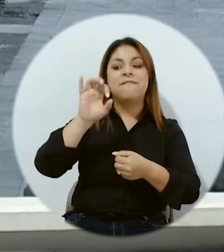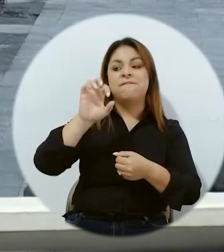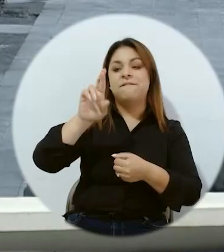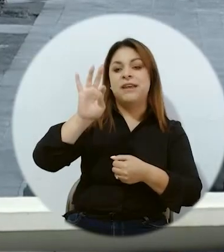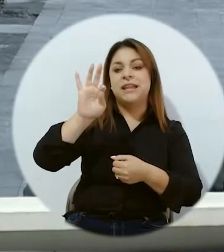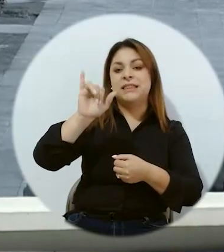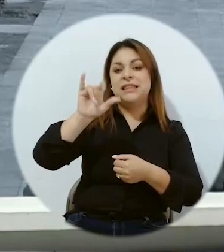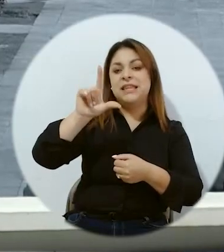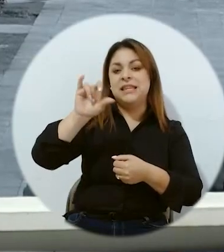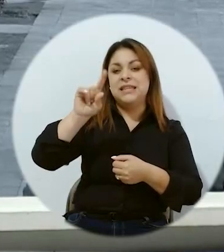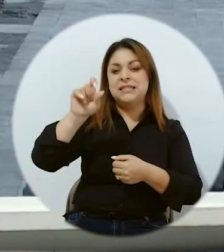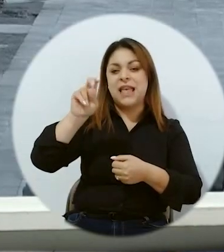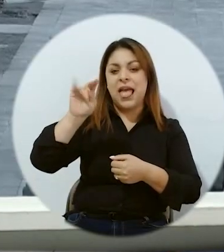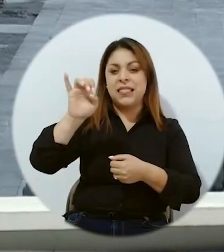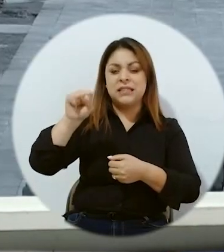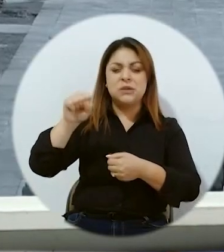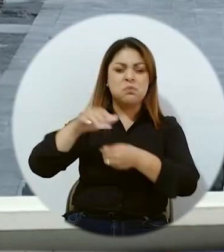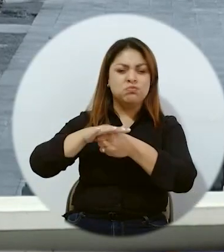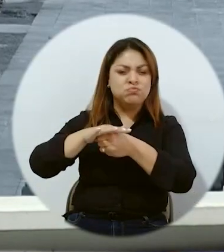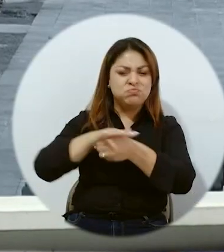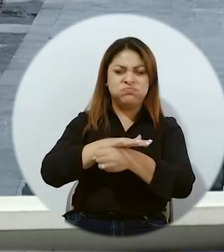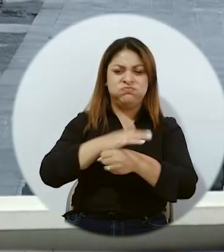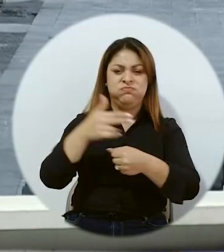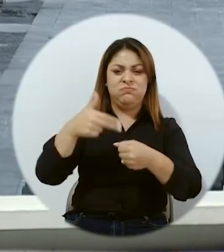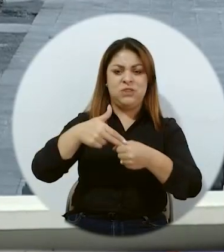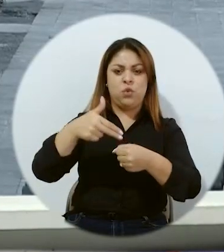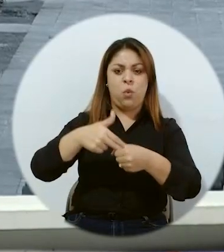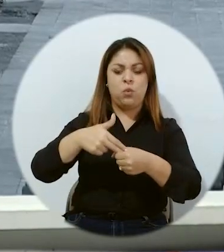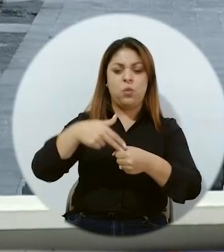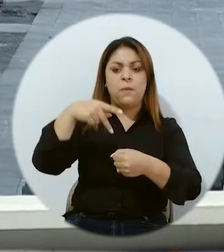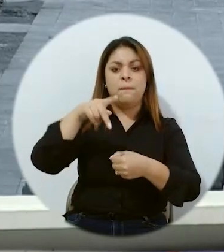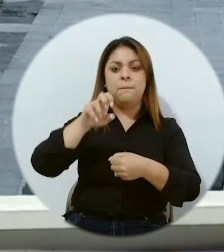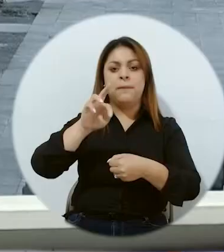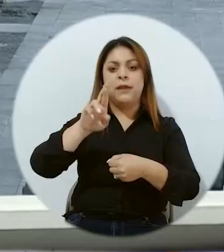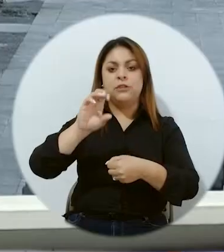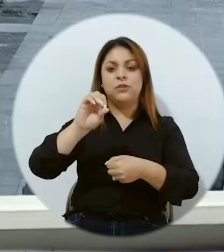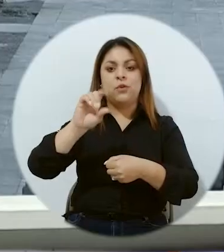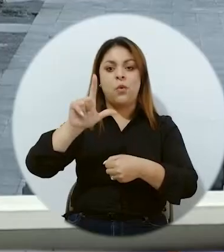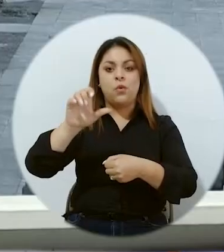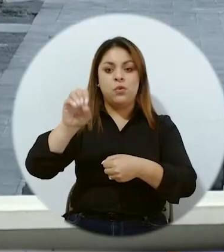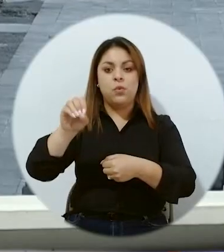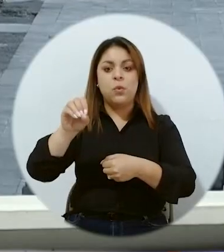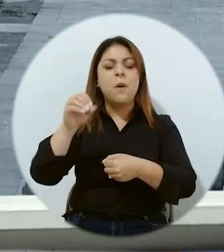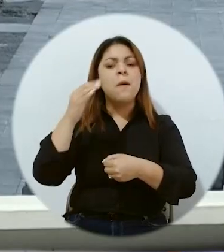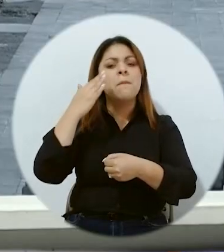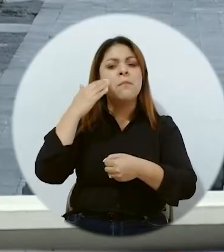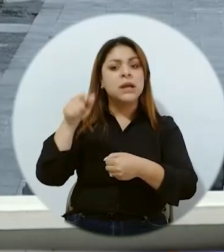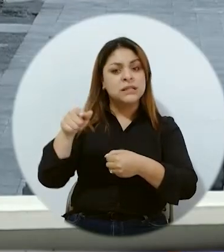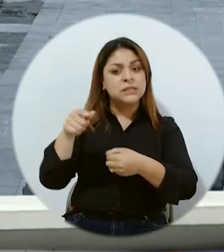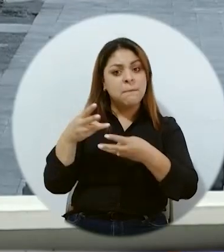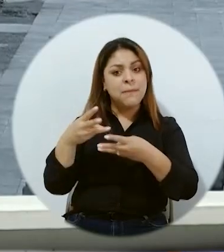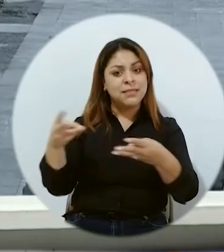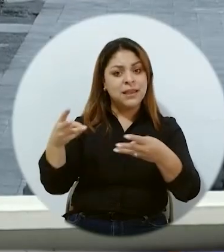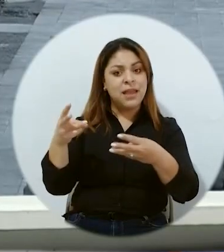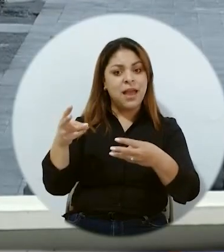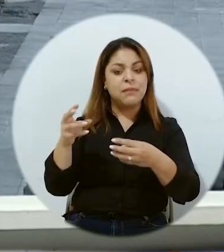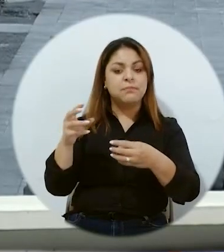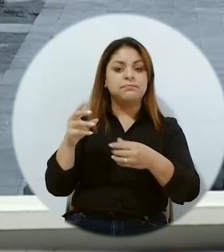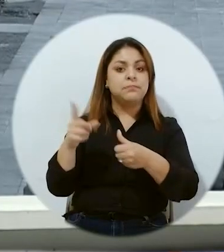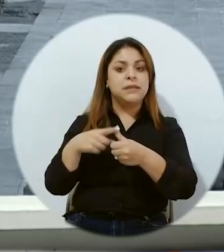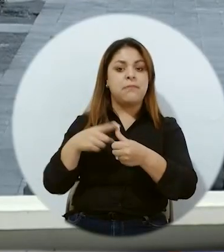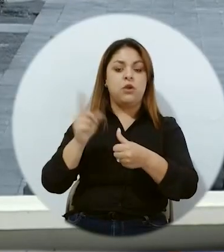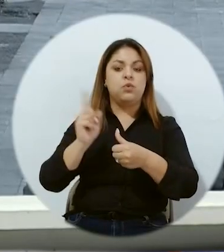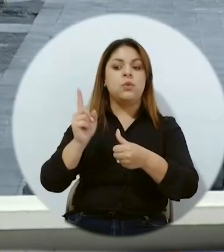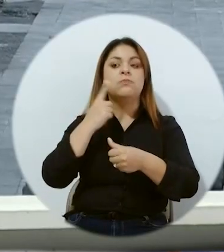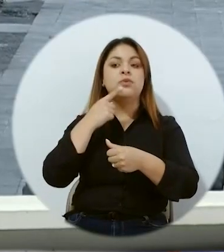¿verdad? Los fertilizantes son intensivos en petróleo, no porque el petróleo sea la materia prima, sino porque se requiere mucha